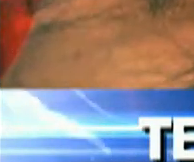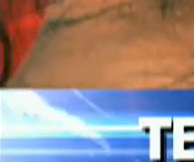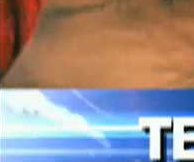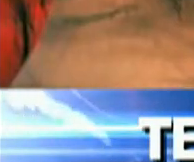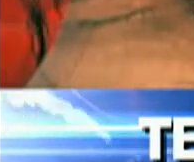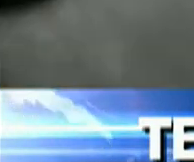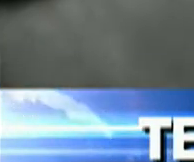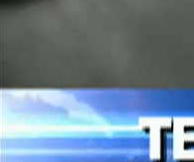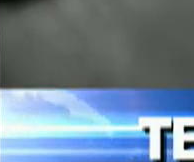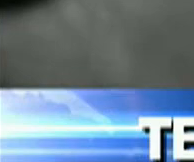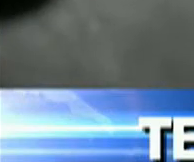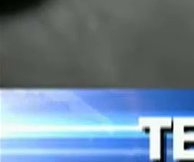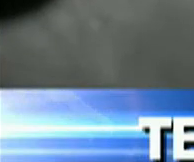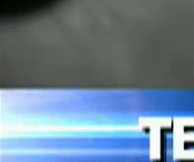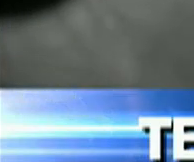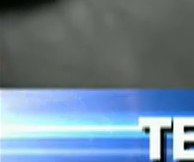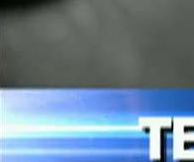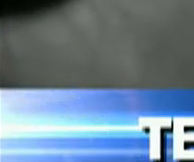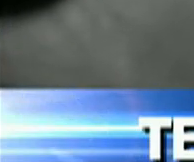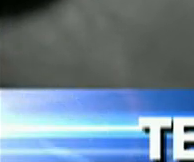cómplice.